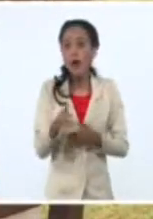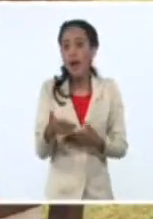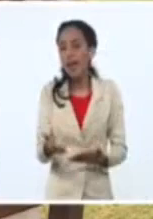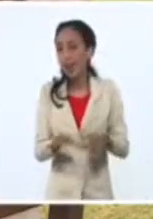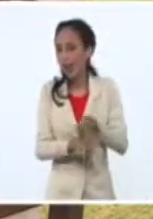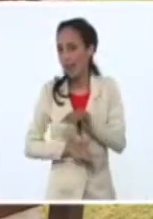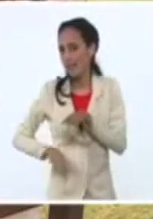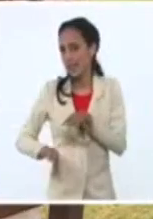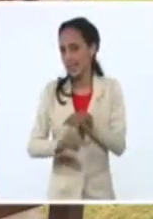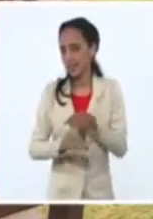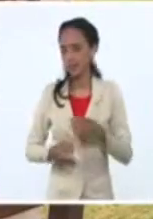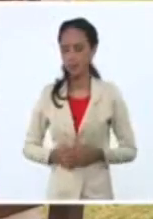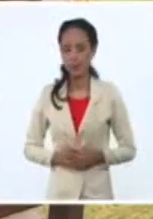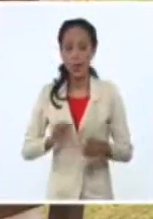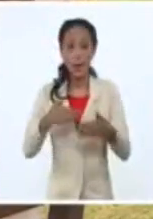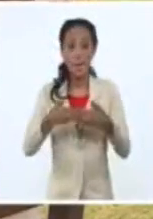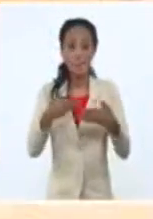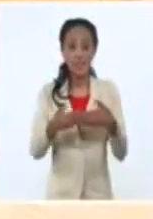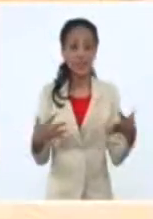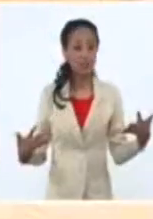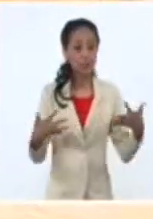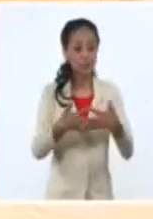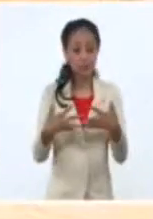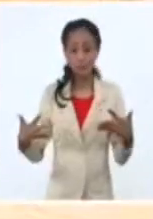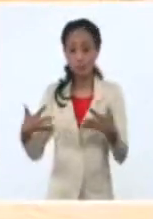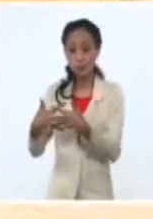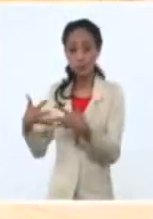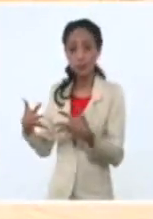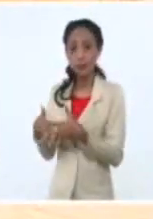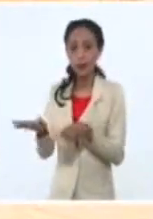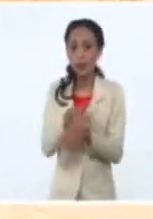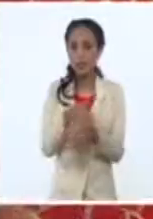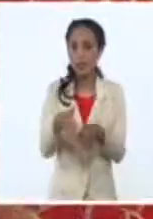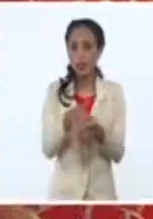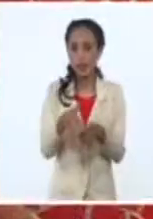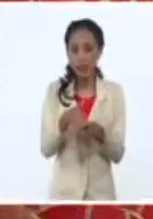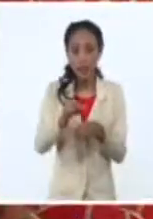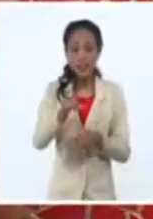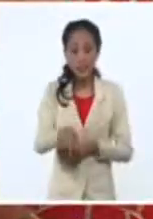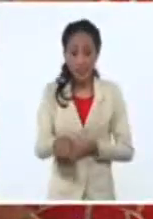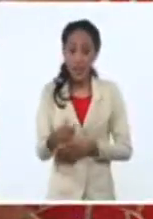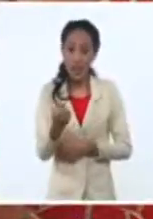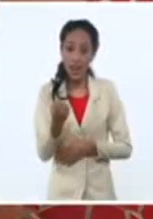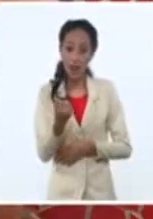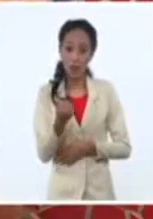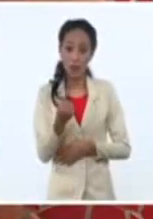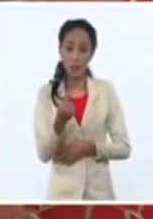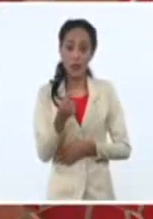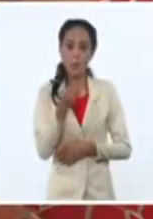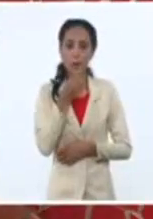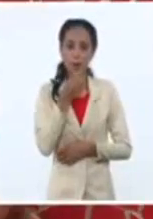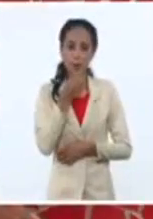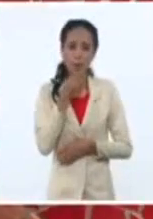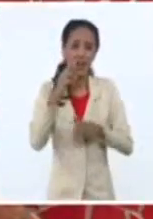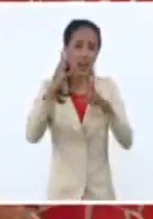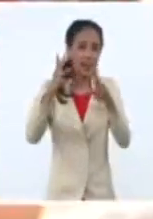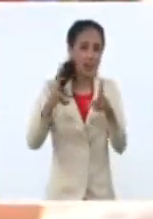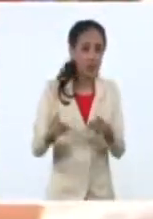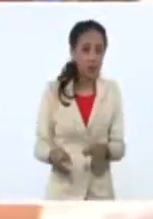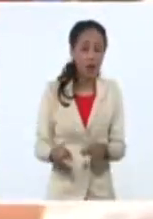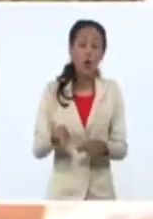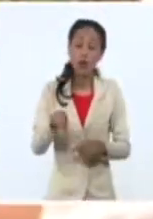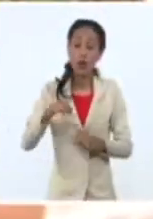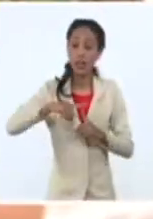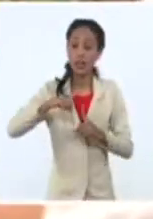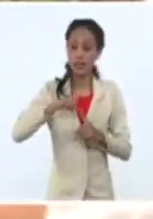el encadenamiento productivo entre los diferentes actores económicos para lograr exportar productos finales es un reto en el nuevo panorama económico del